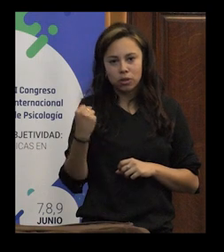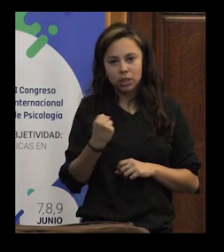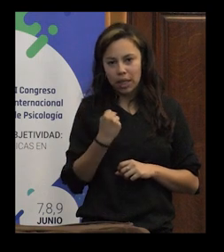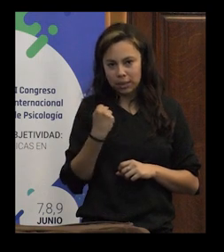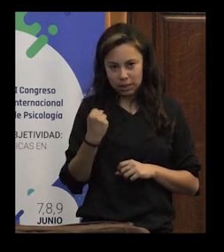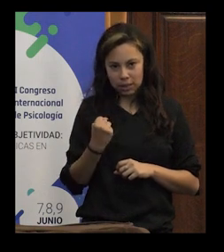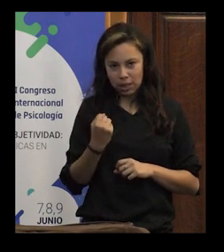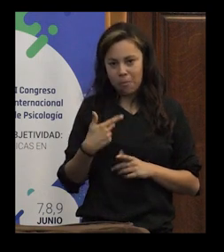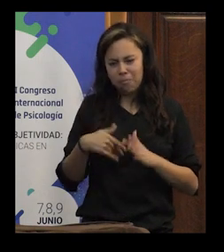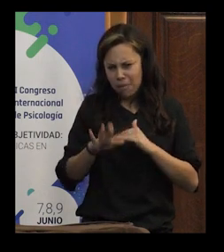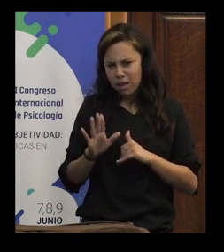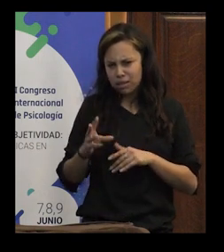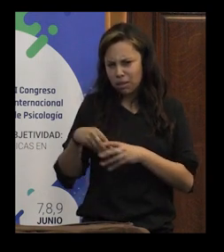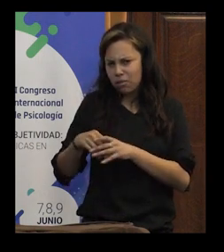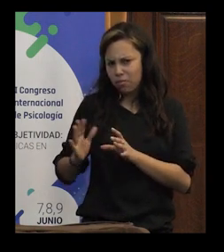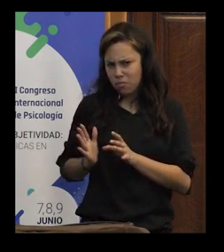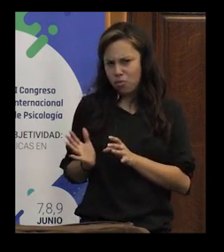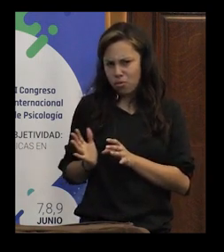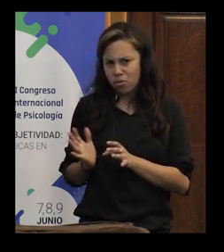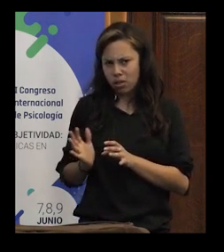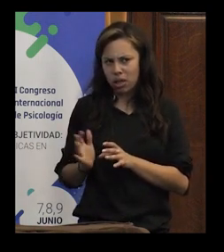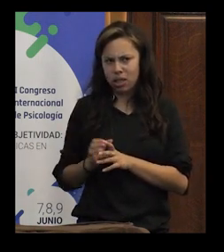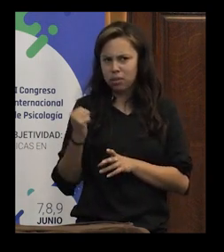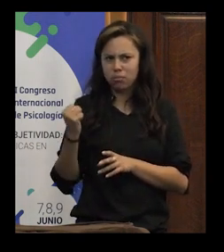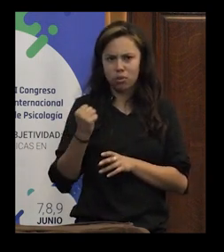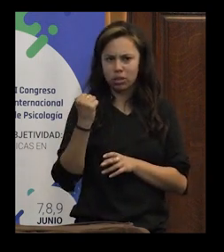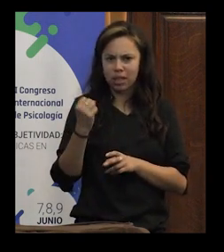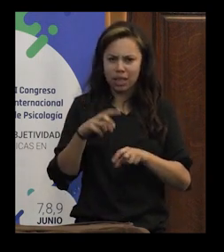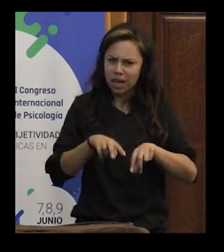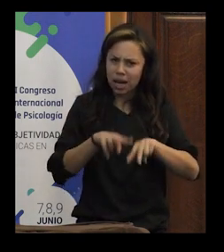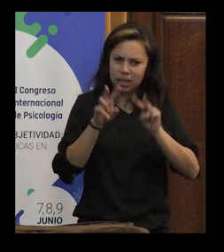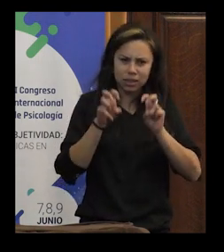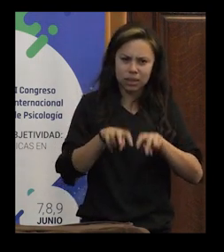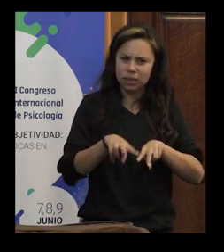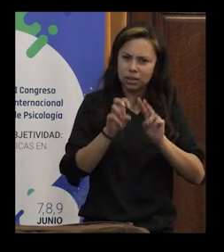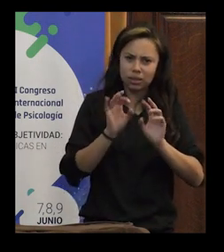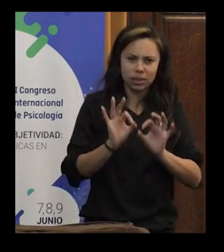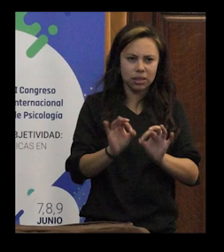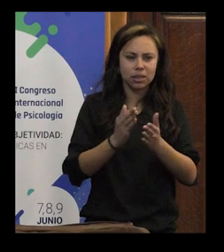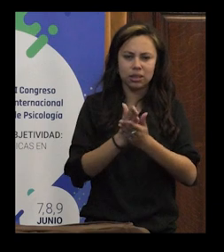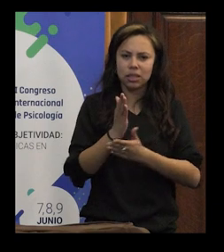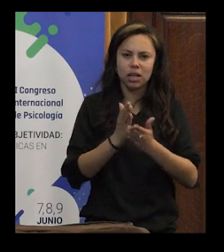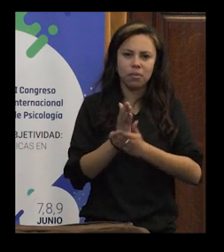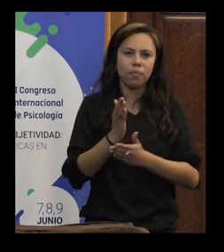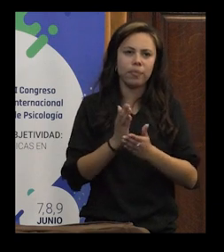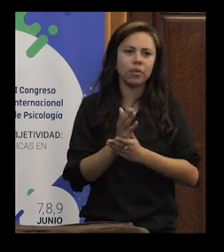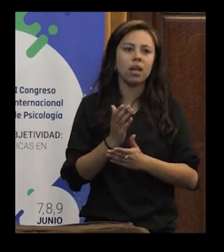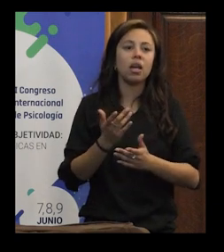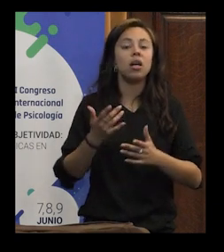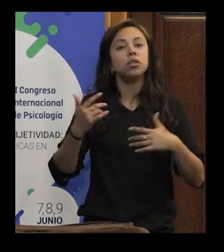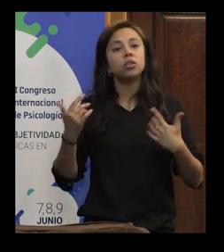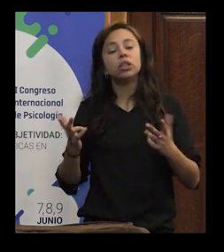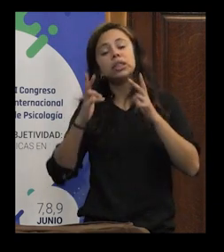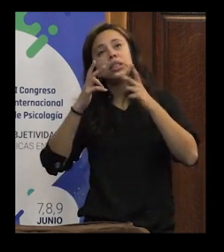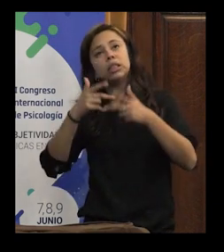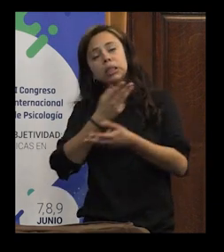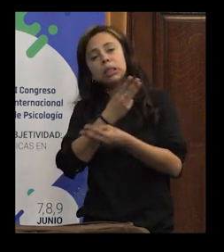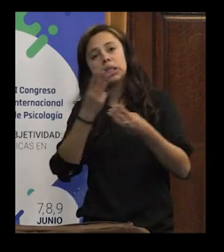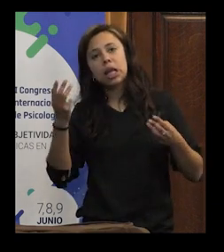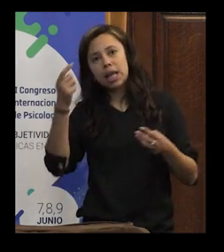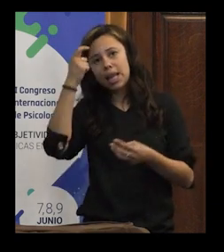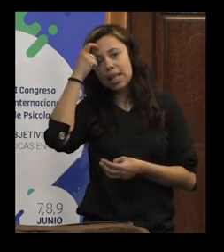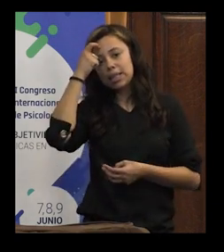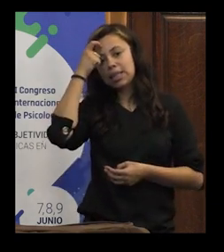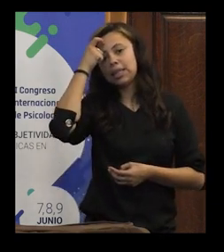mujeres. Se considera que la ciencia genética contribuye tanto a la detección